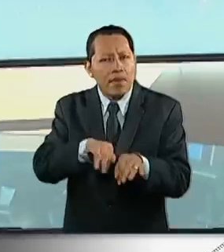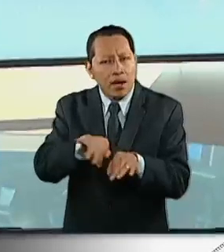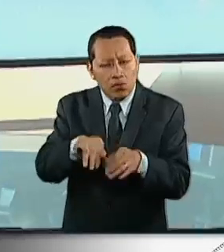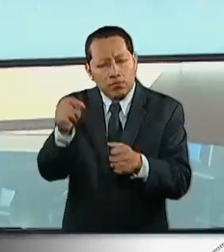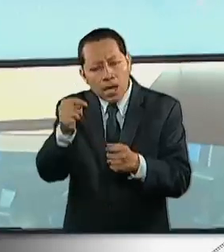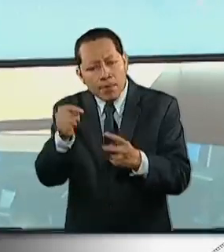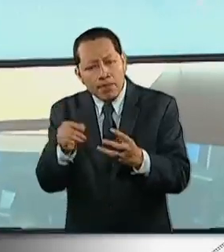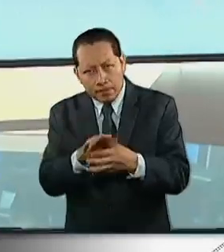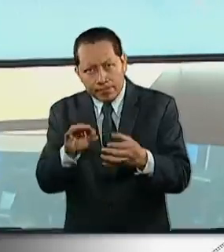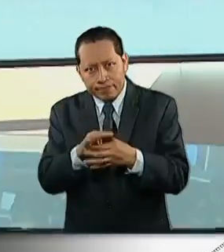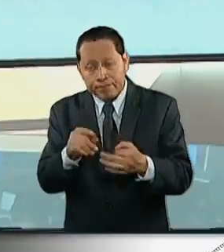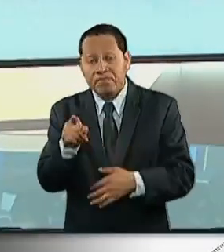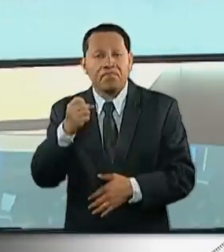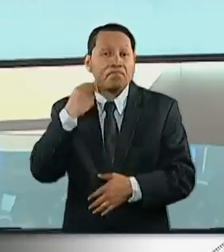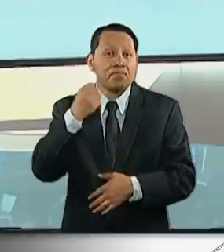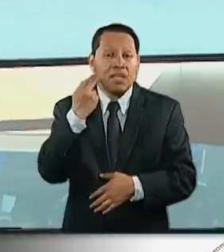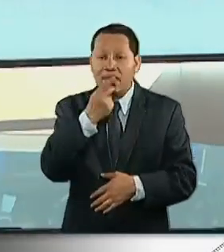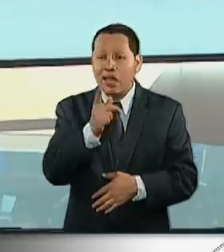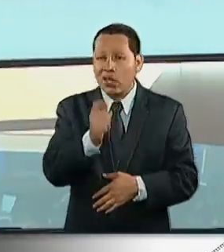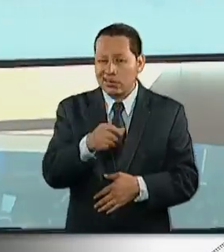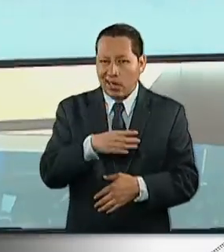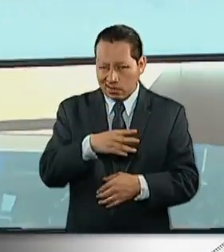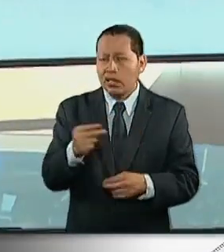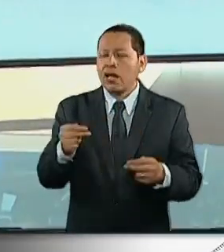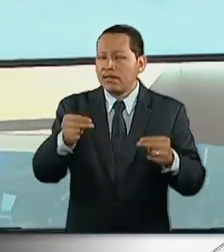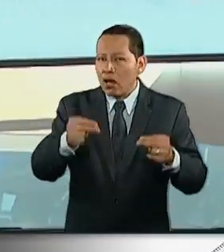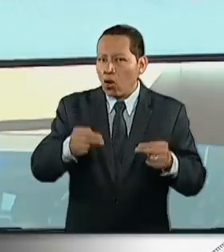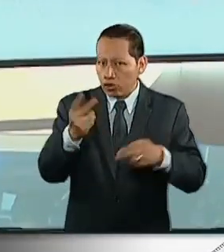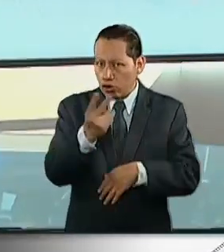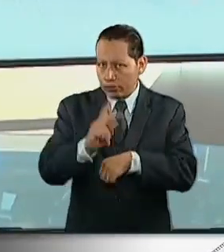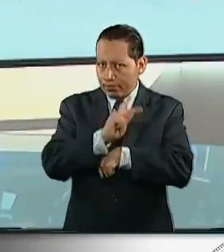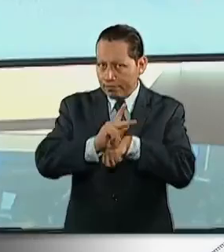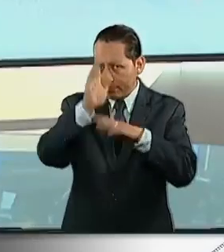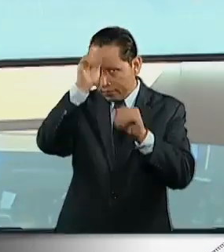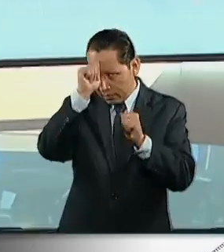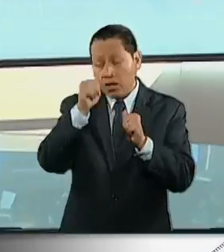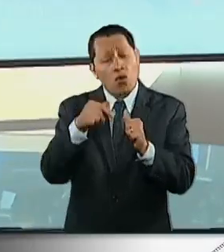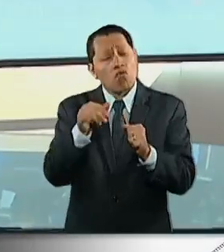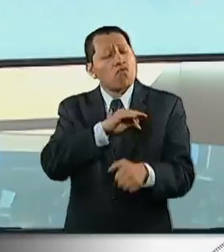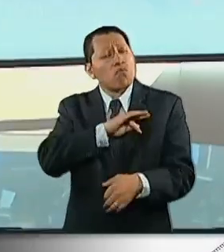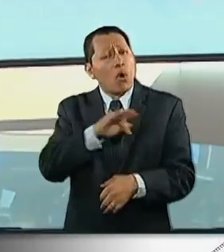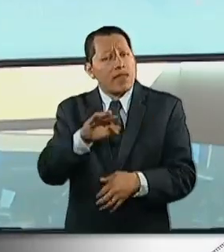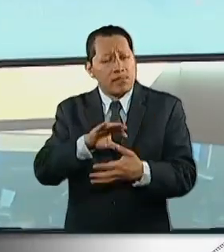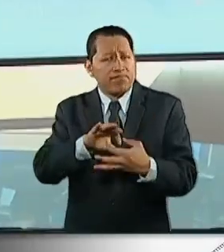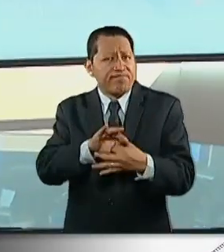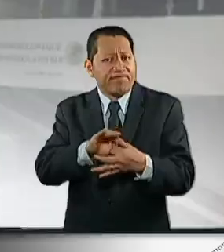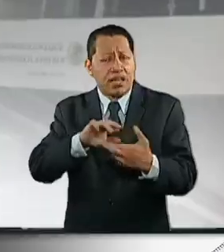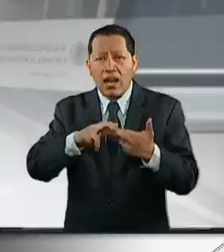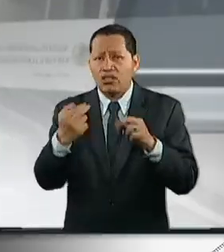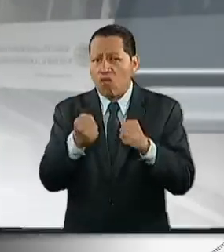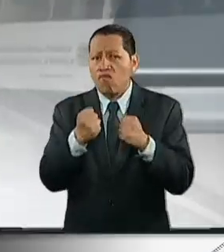refirió entre otras cosas el acuerdo comercial entre ambos países y el gran potencial de crecimiento que hay en esta relación